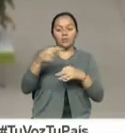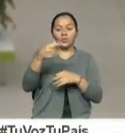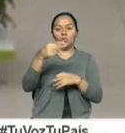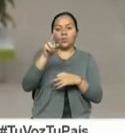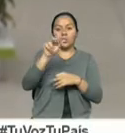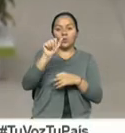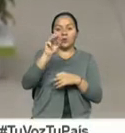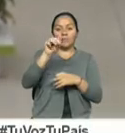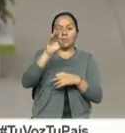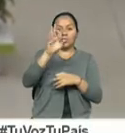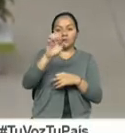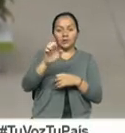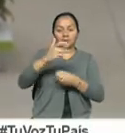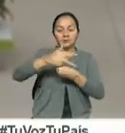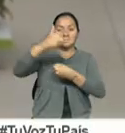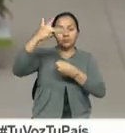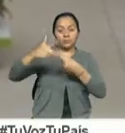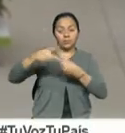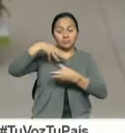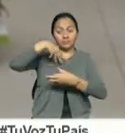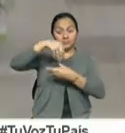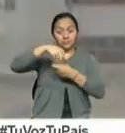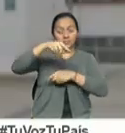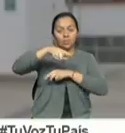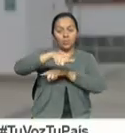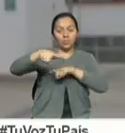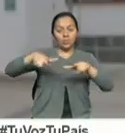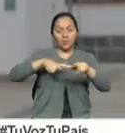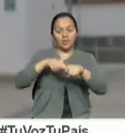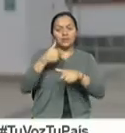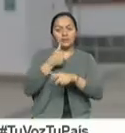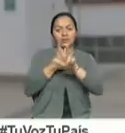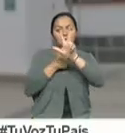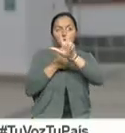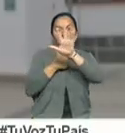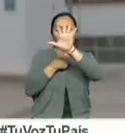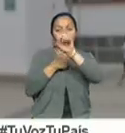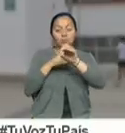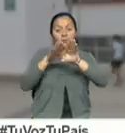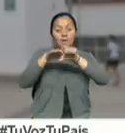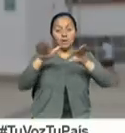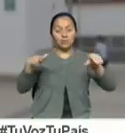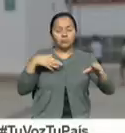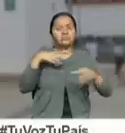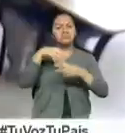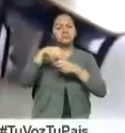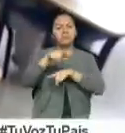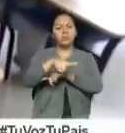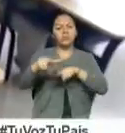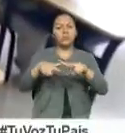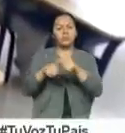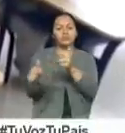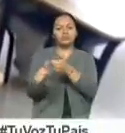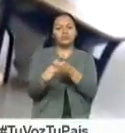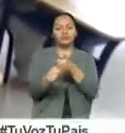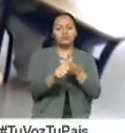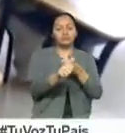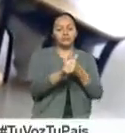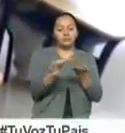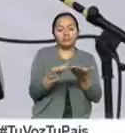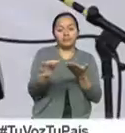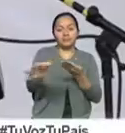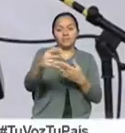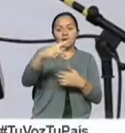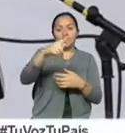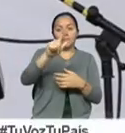de Chimborazo. Este establecimiento acogerá a 350 estudiantes de las localidades aledañas a la parroquia Palmira.